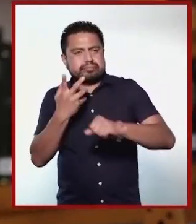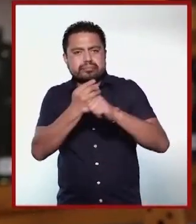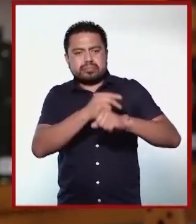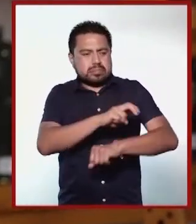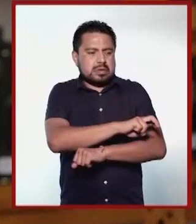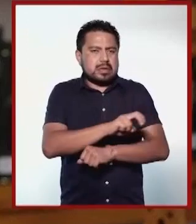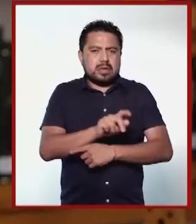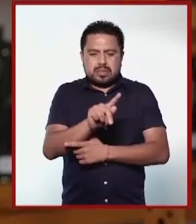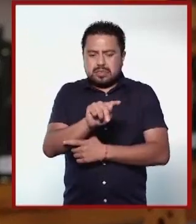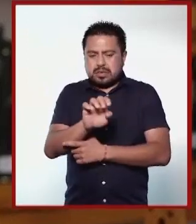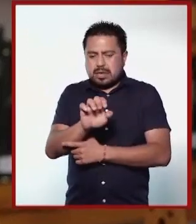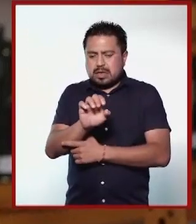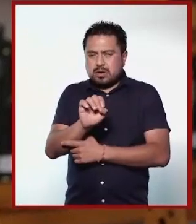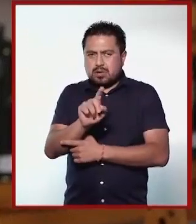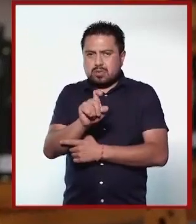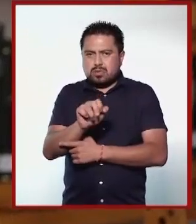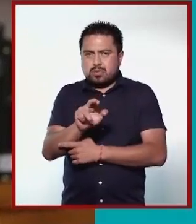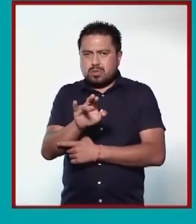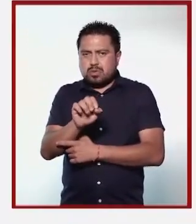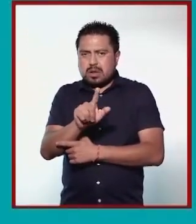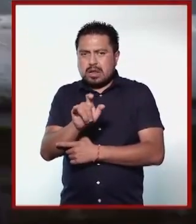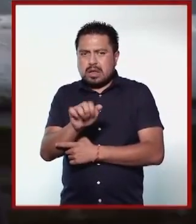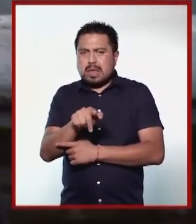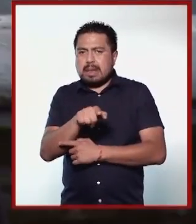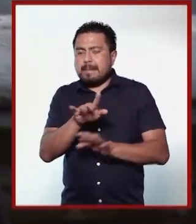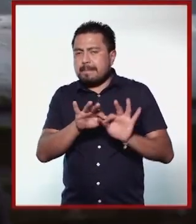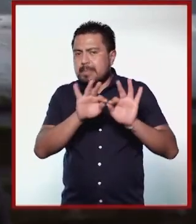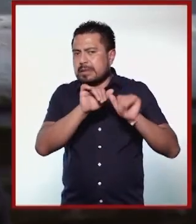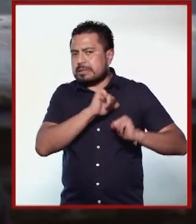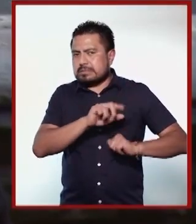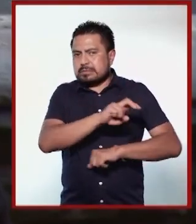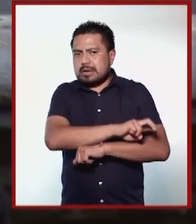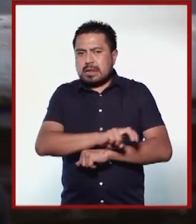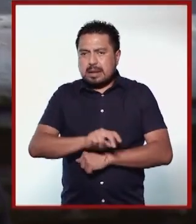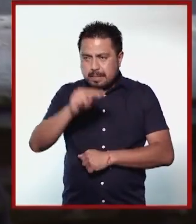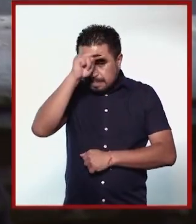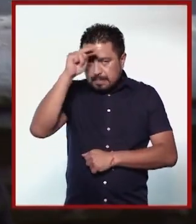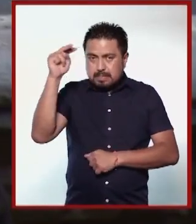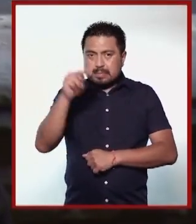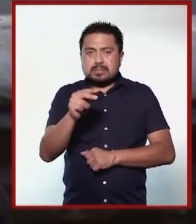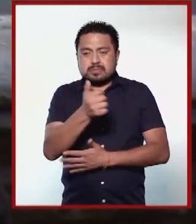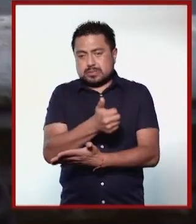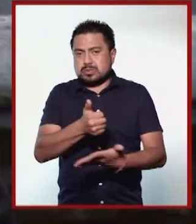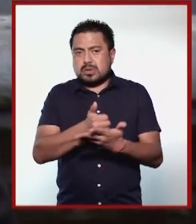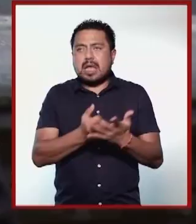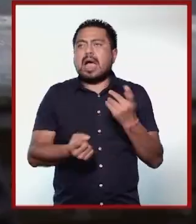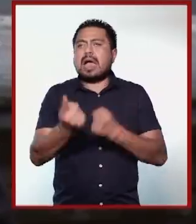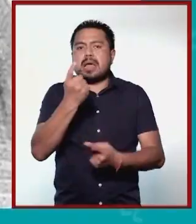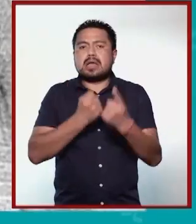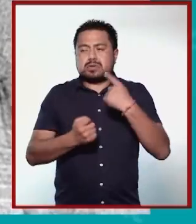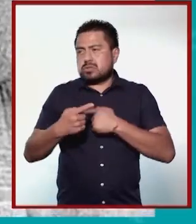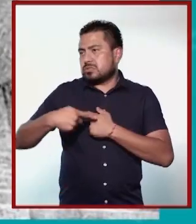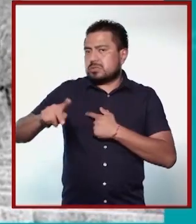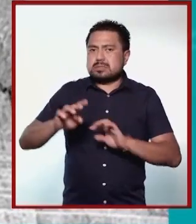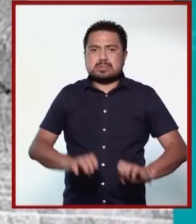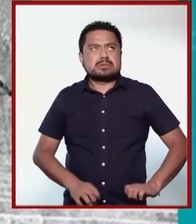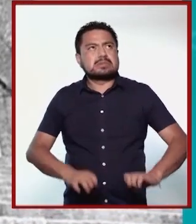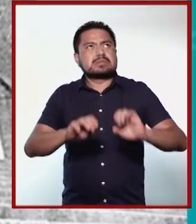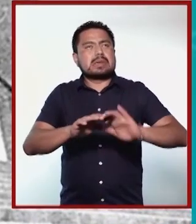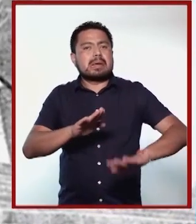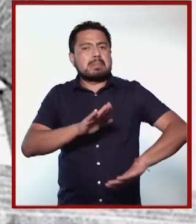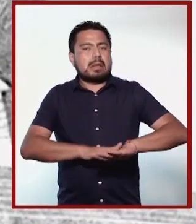arquitecto Teodoro González de León, que es uno de los principales arquitectos de México. La ciudad tiene algunos de sus edificios